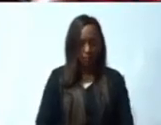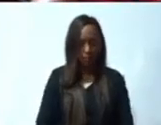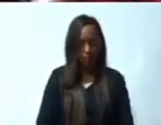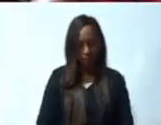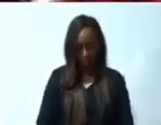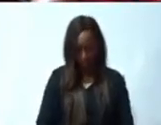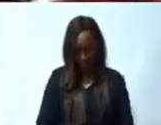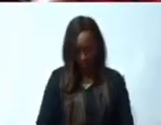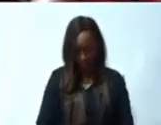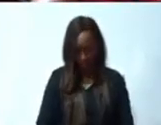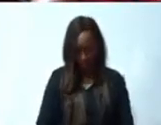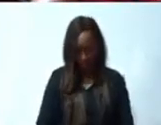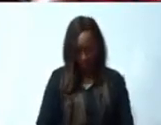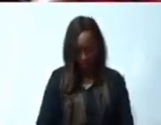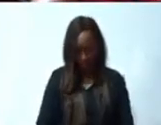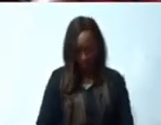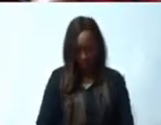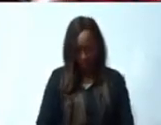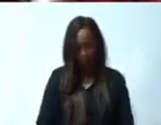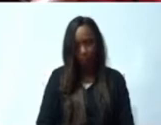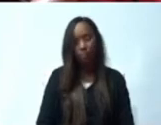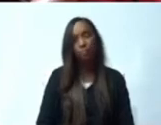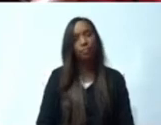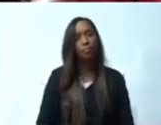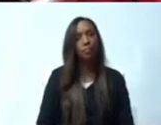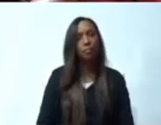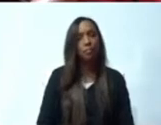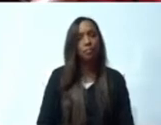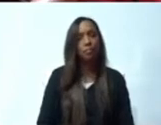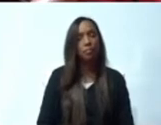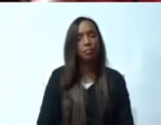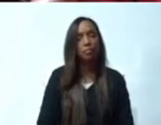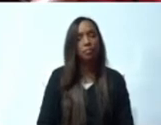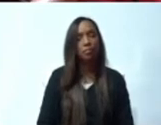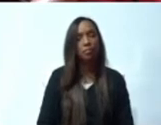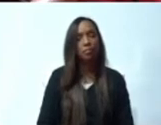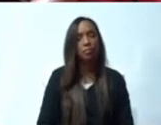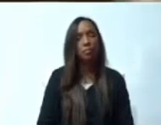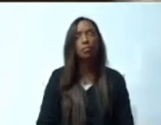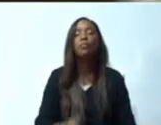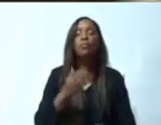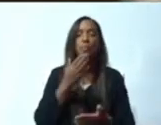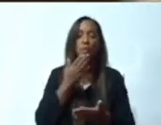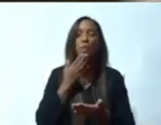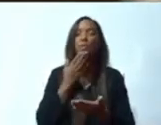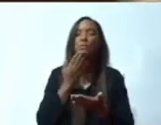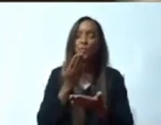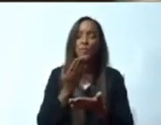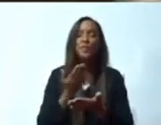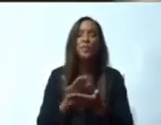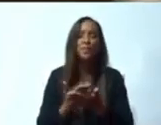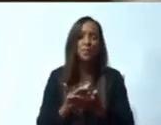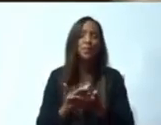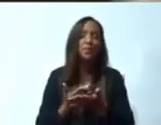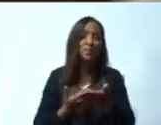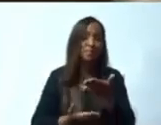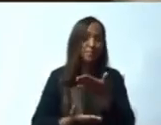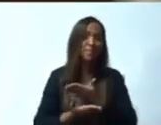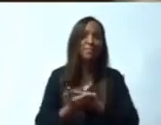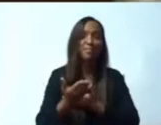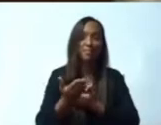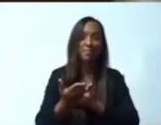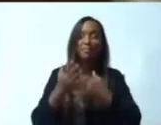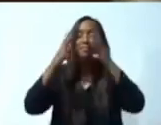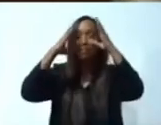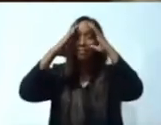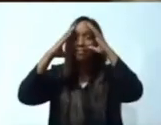mi honorable presidente Alfredo Pacheco, bufete directivo, diputadas y diputados. Hoy he querido